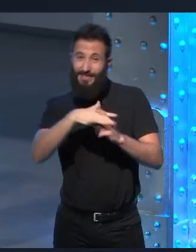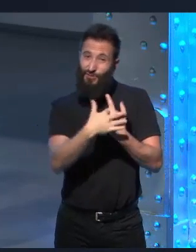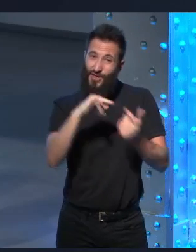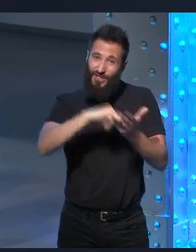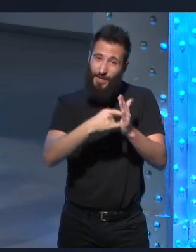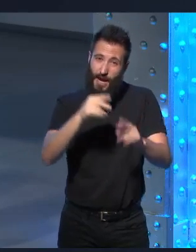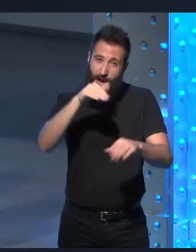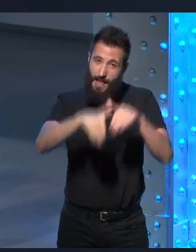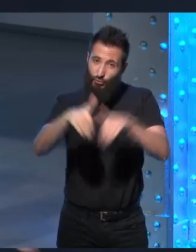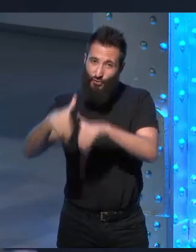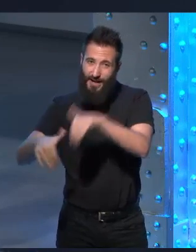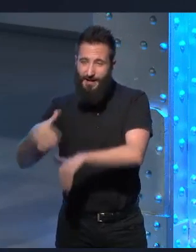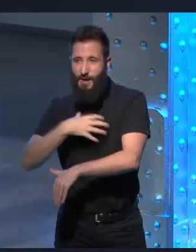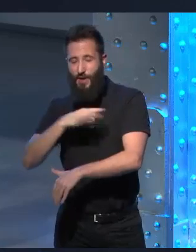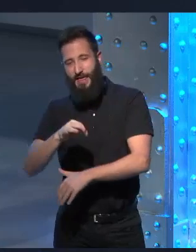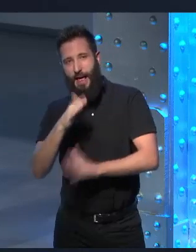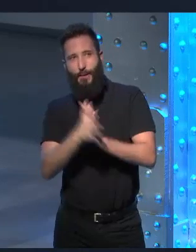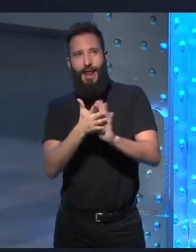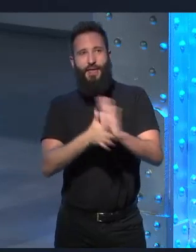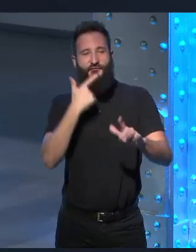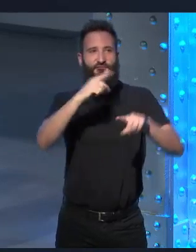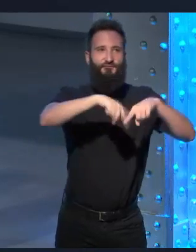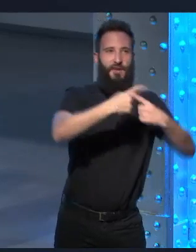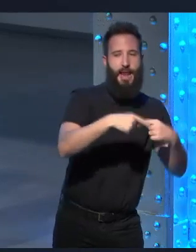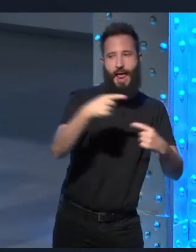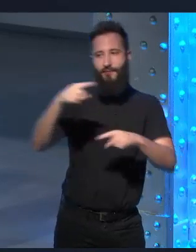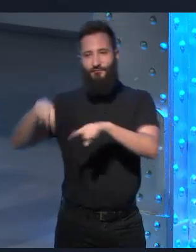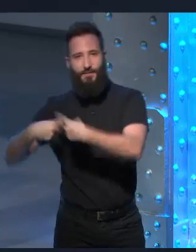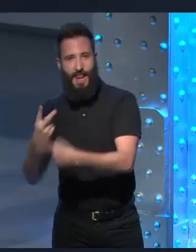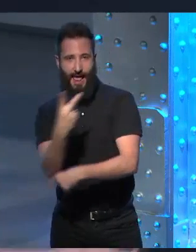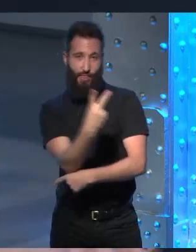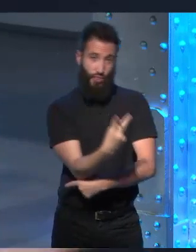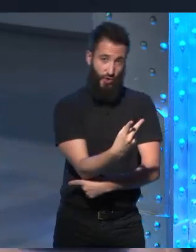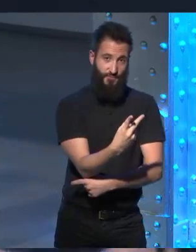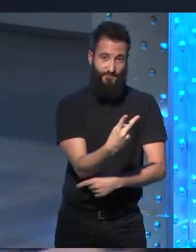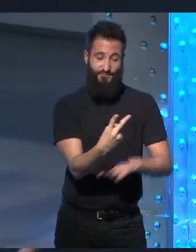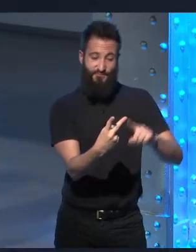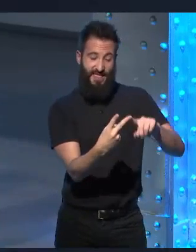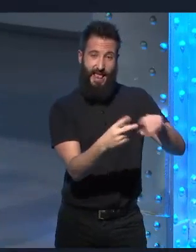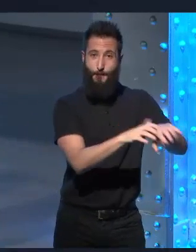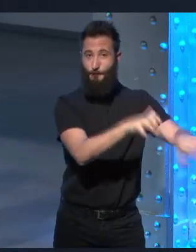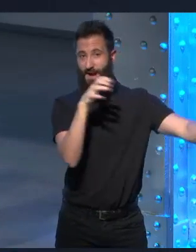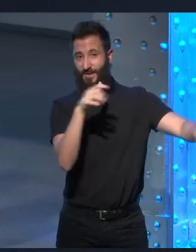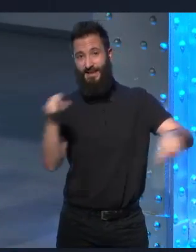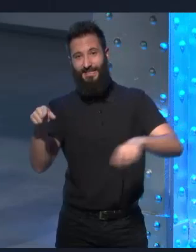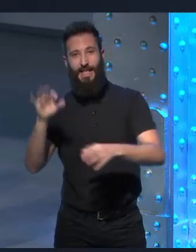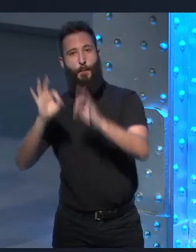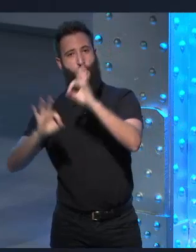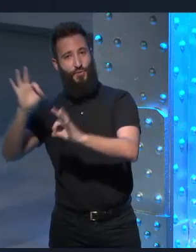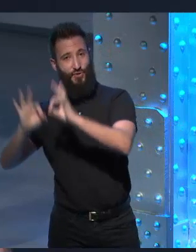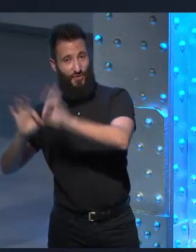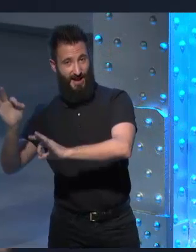era difícil decir, digamos que hay como dos familias, la mayoritaria y la proporcional,